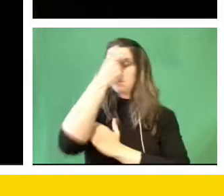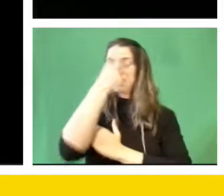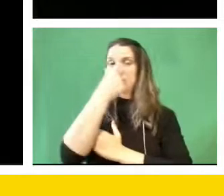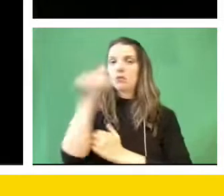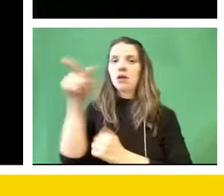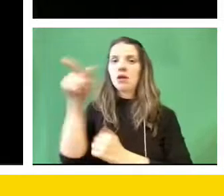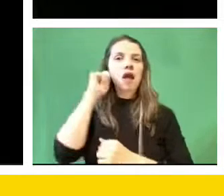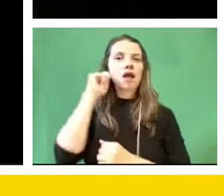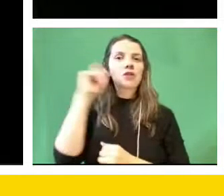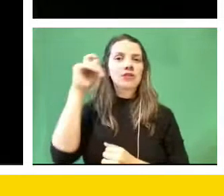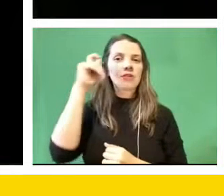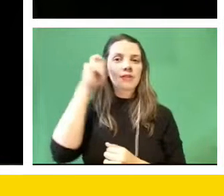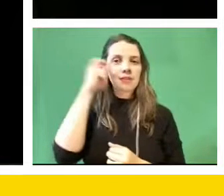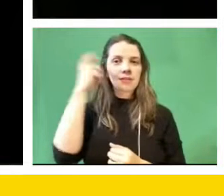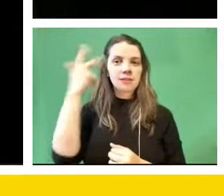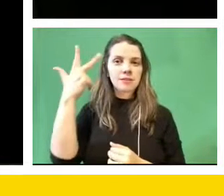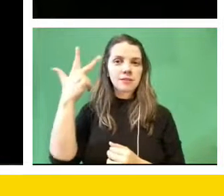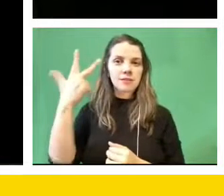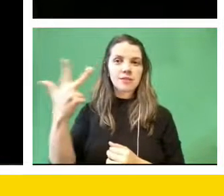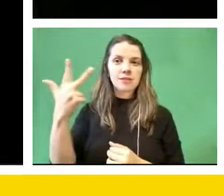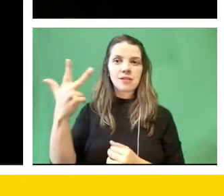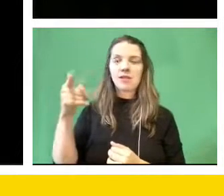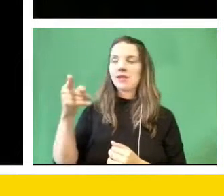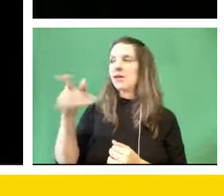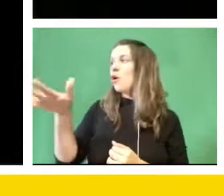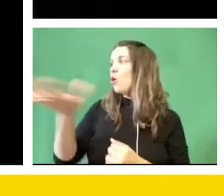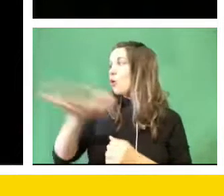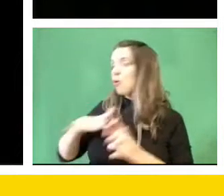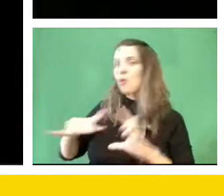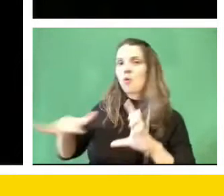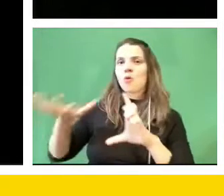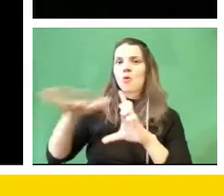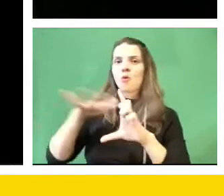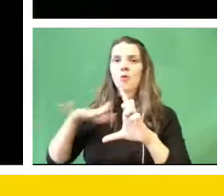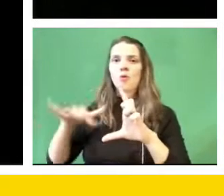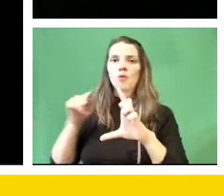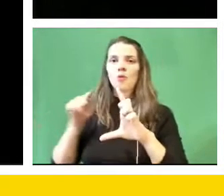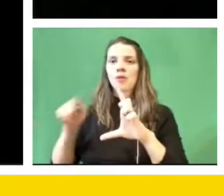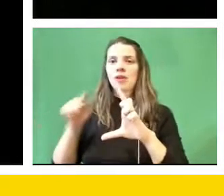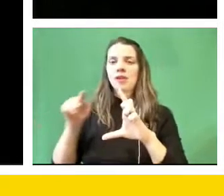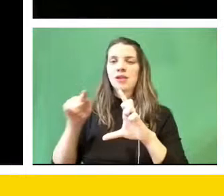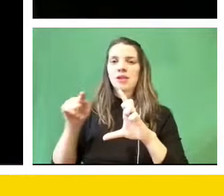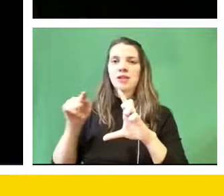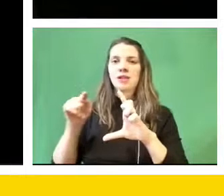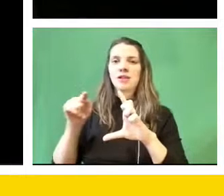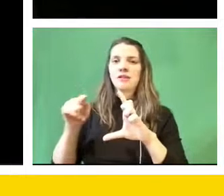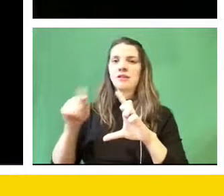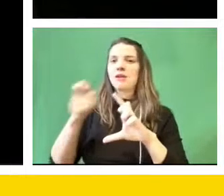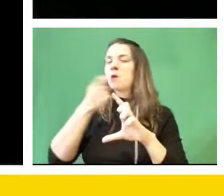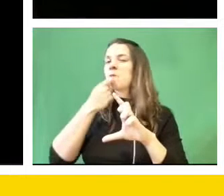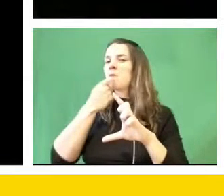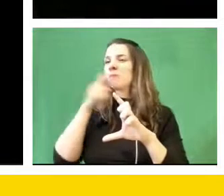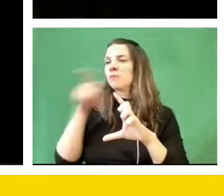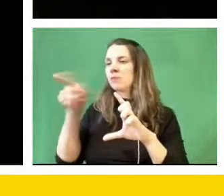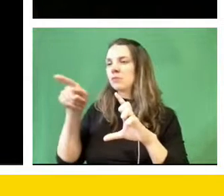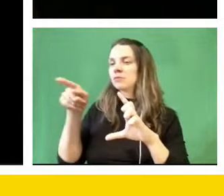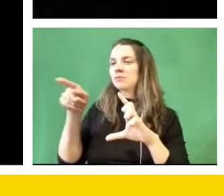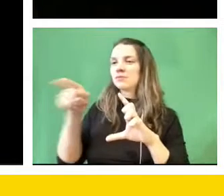podemos ver que el espacio misional en todas las preguntas nunca presentó ningún tipo de barrera,